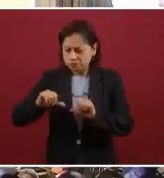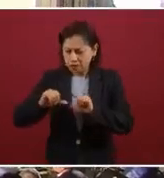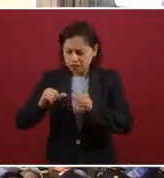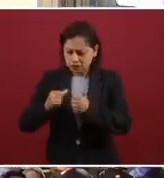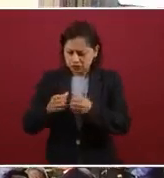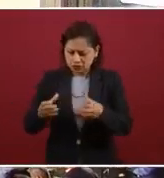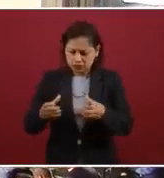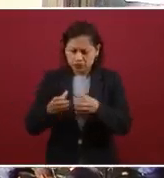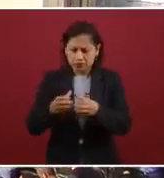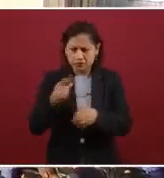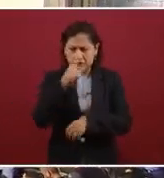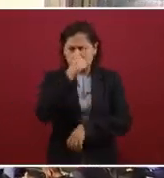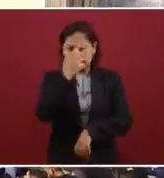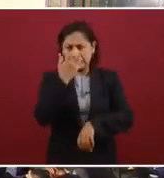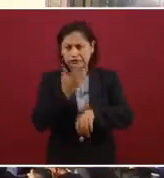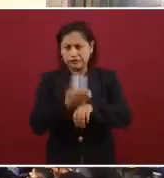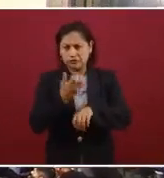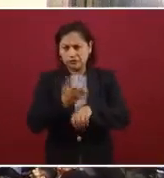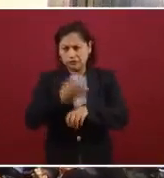Unidos,